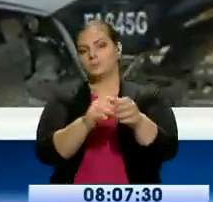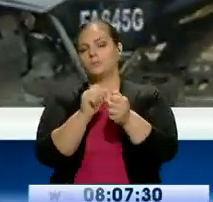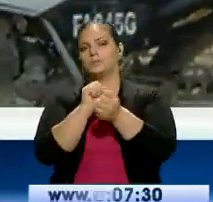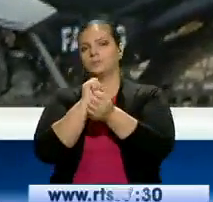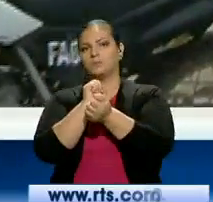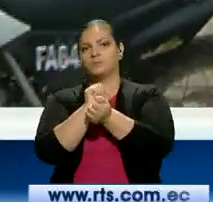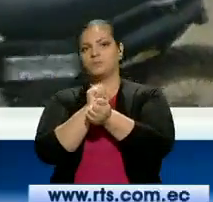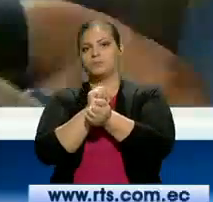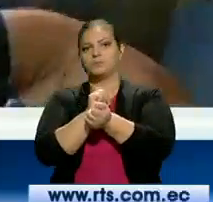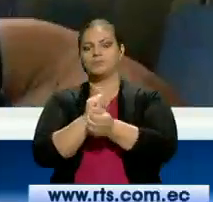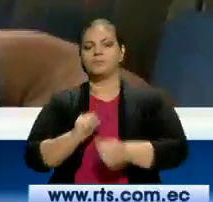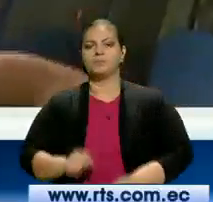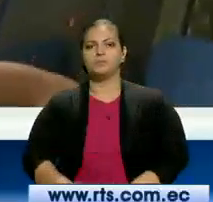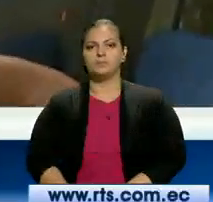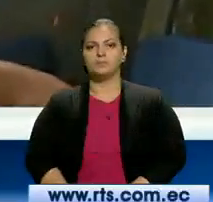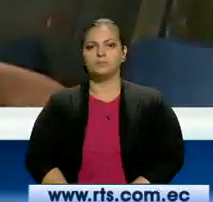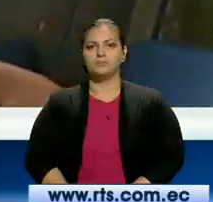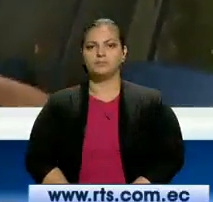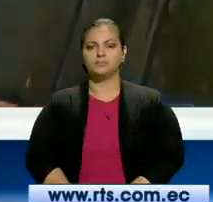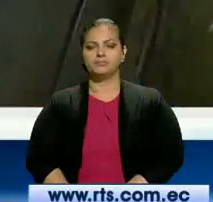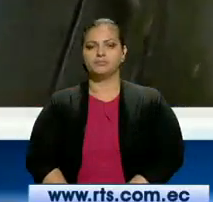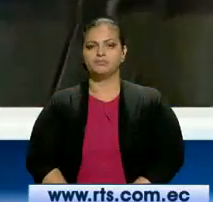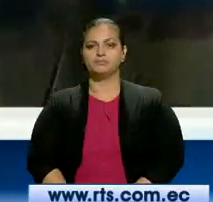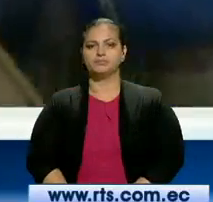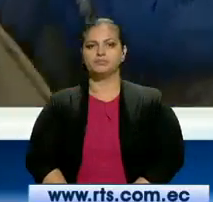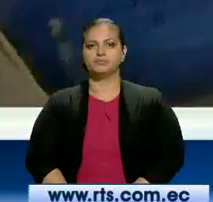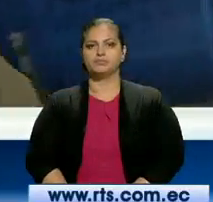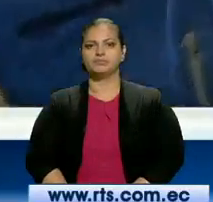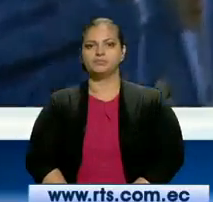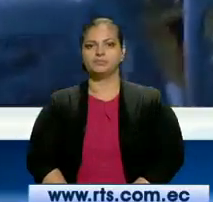sustancia como cocaína. Informó José Morales.